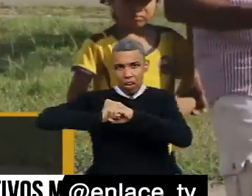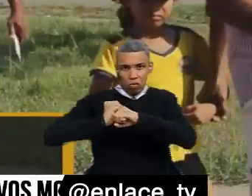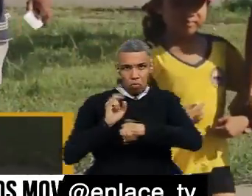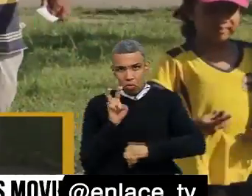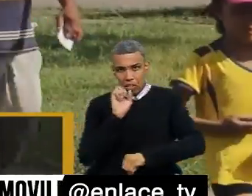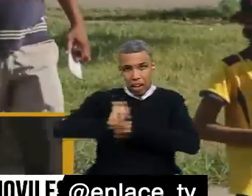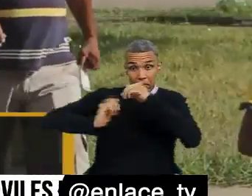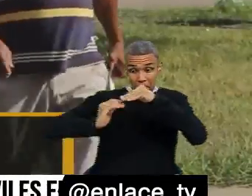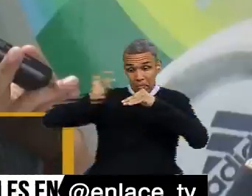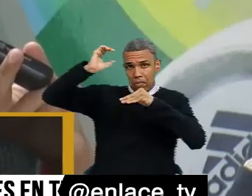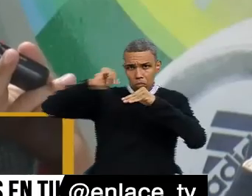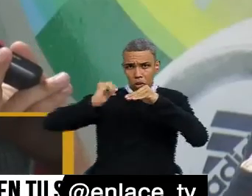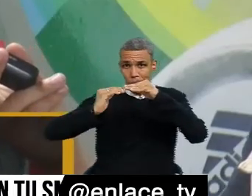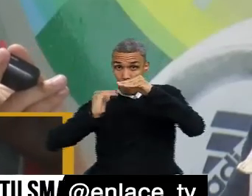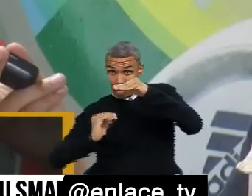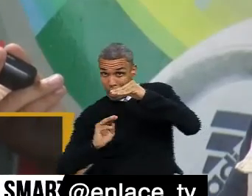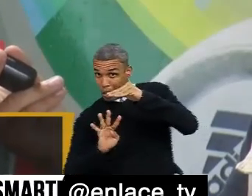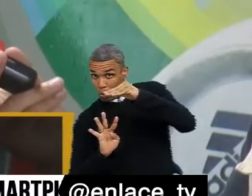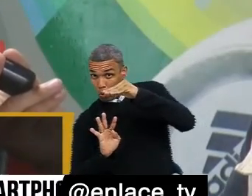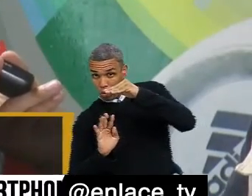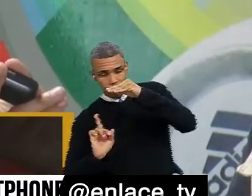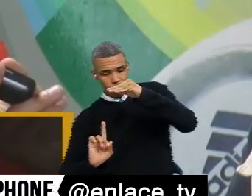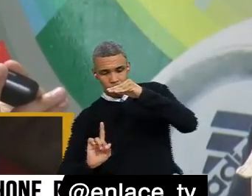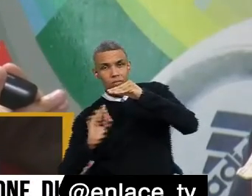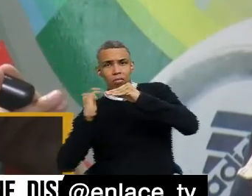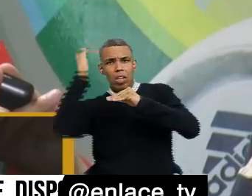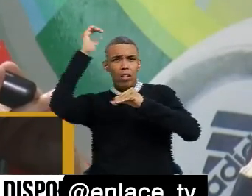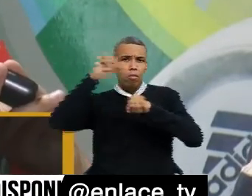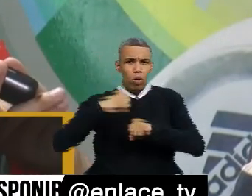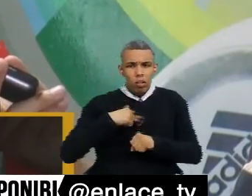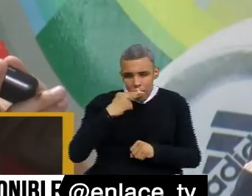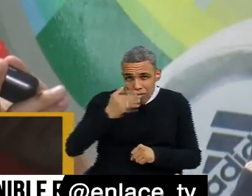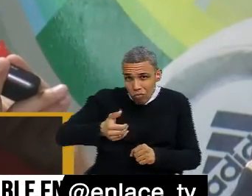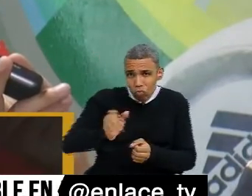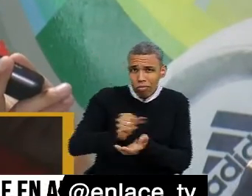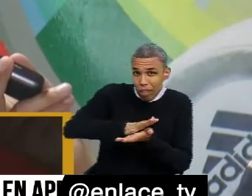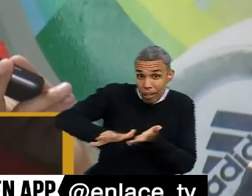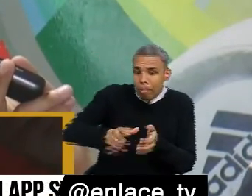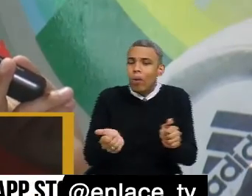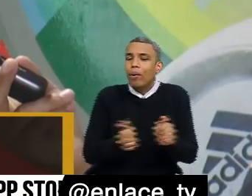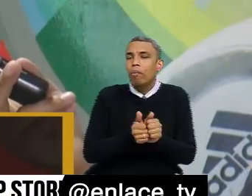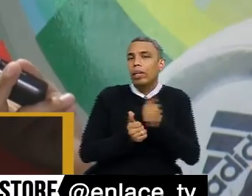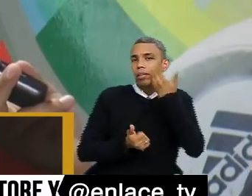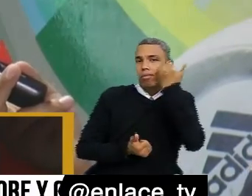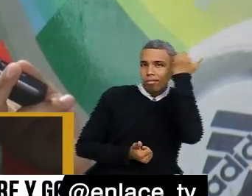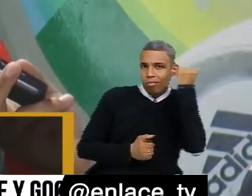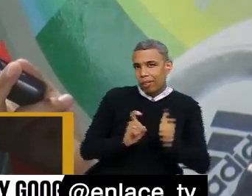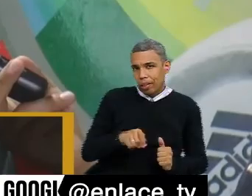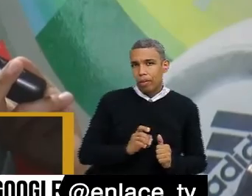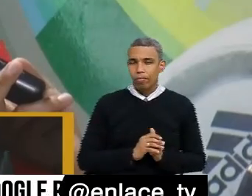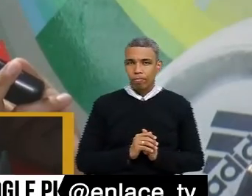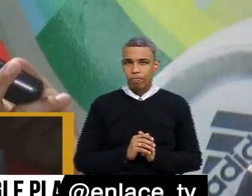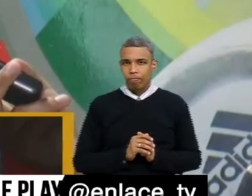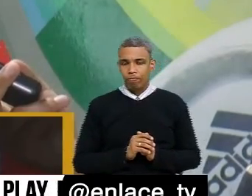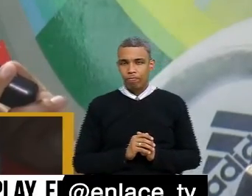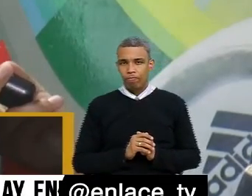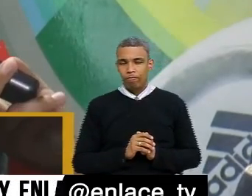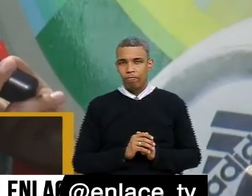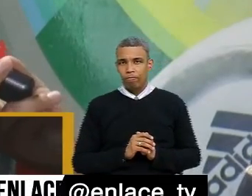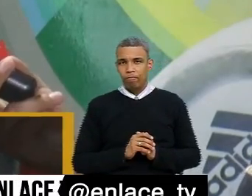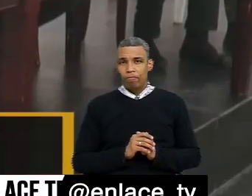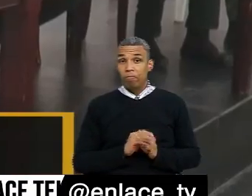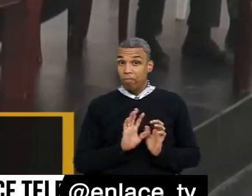el mensaje a todos los padres o las personas adultas que vengan a este encuentro, que vengan identificados ellos